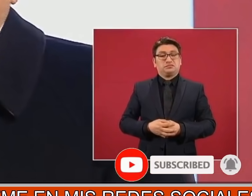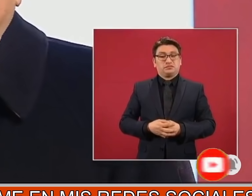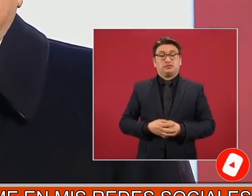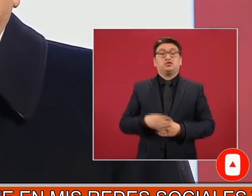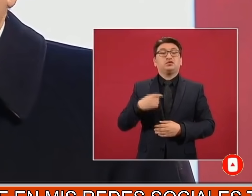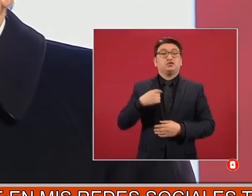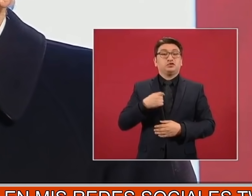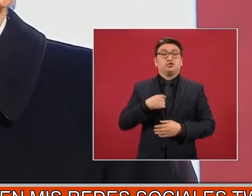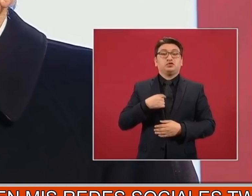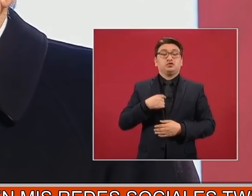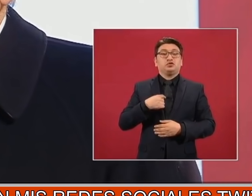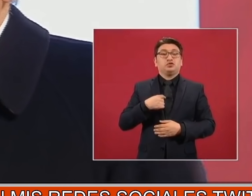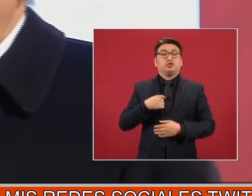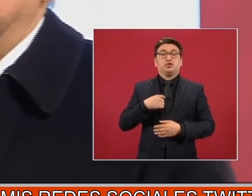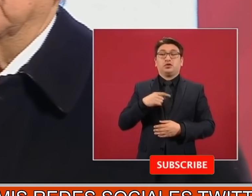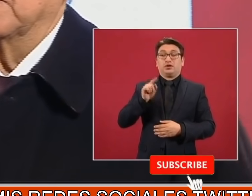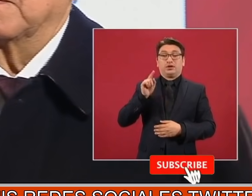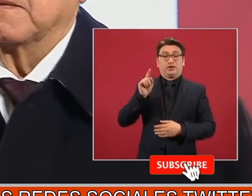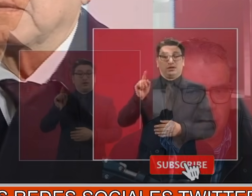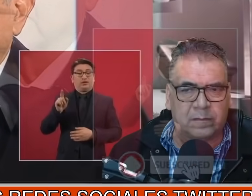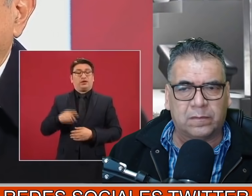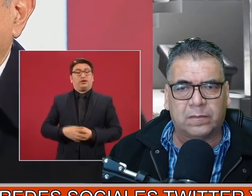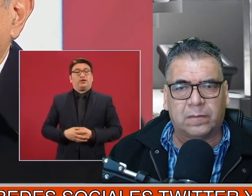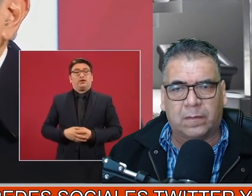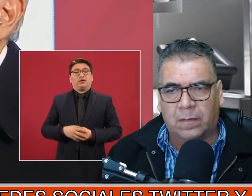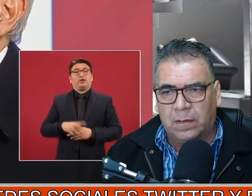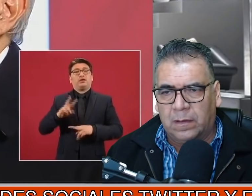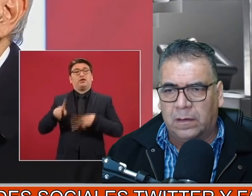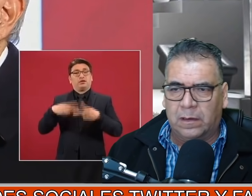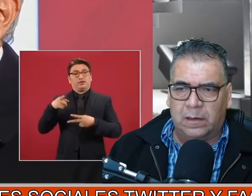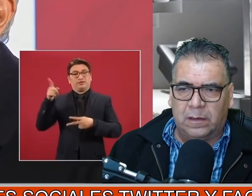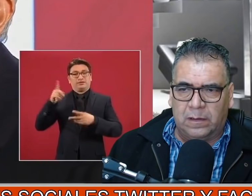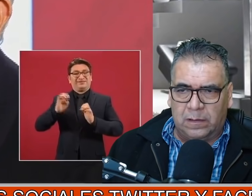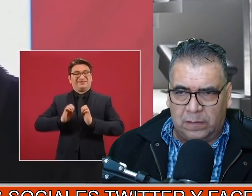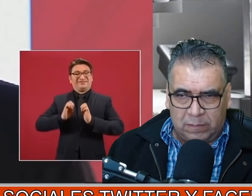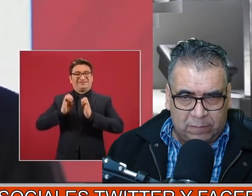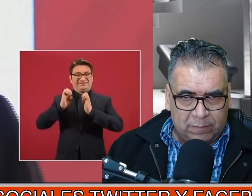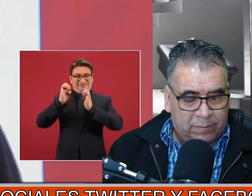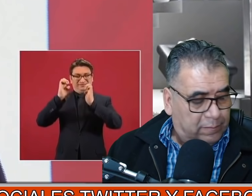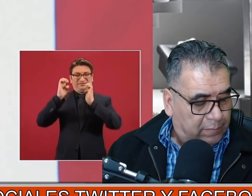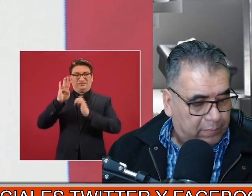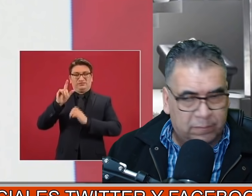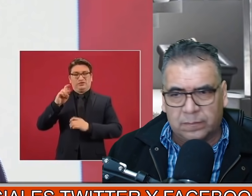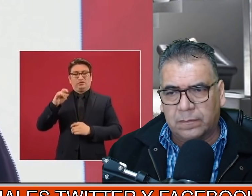Yo fui a el edificio de Bloomberg,